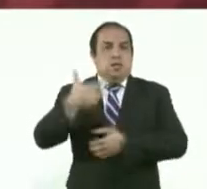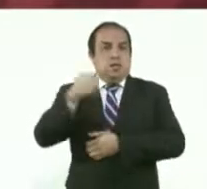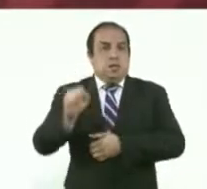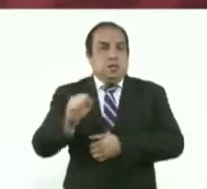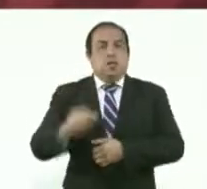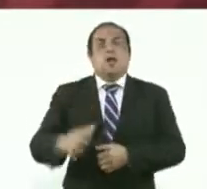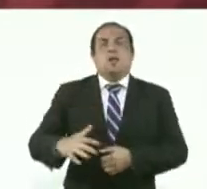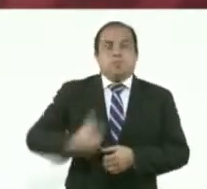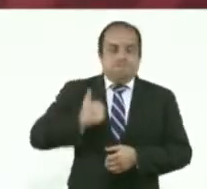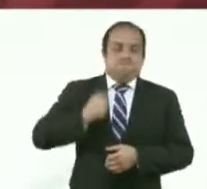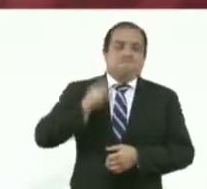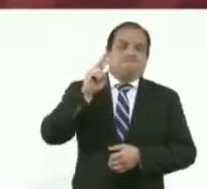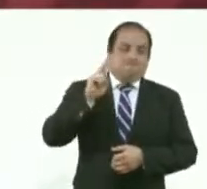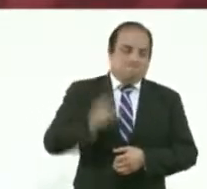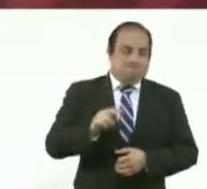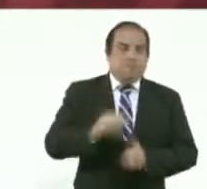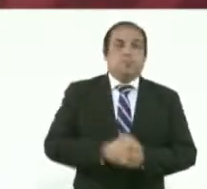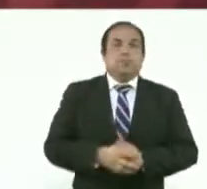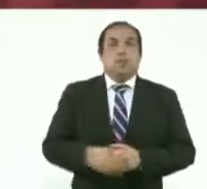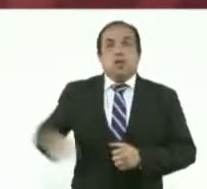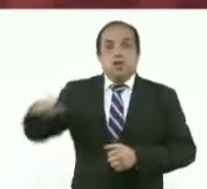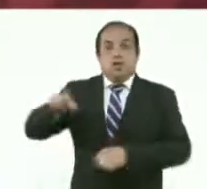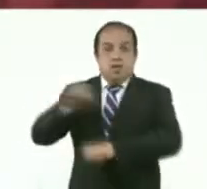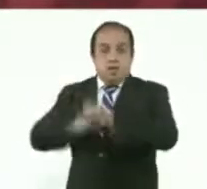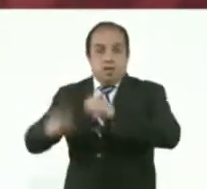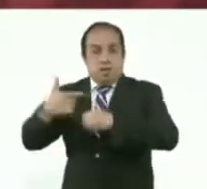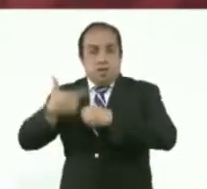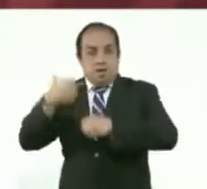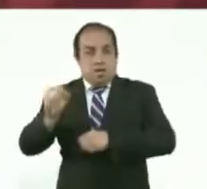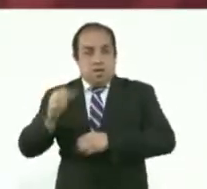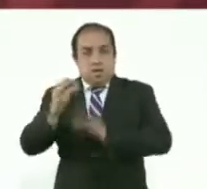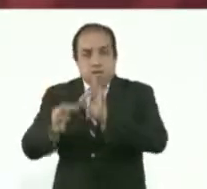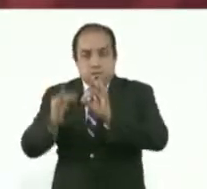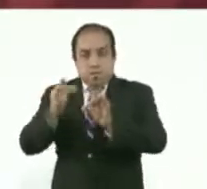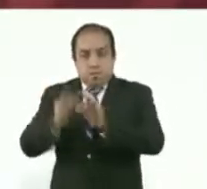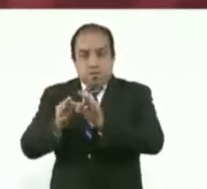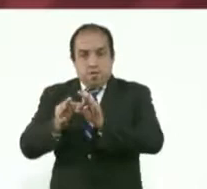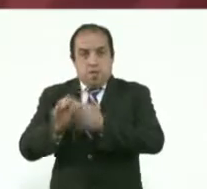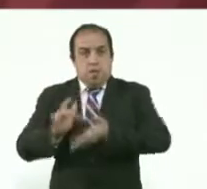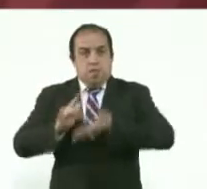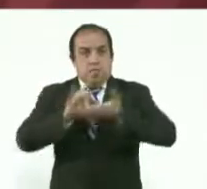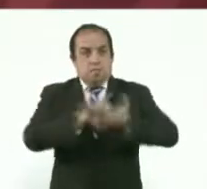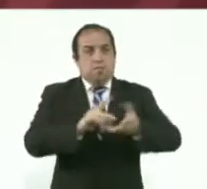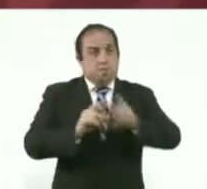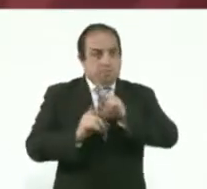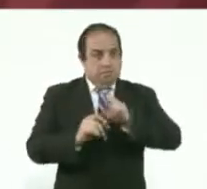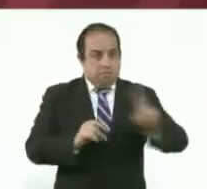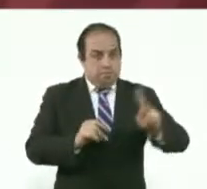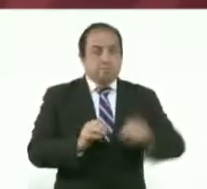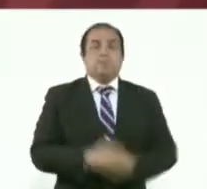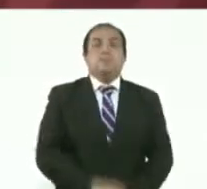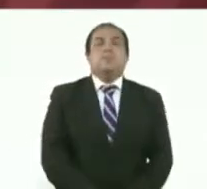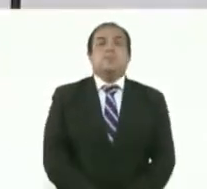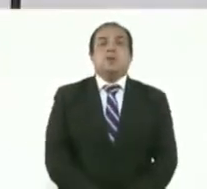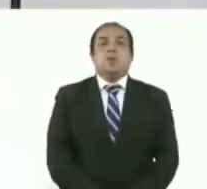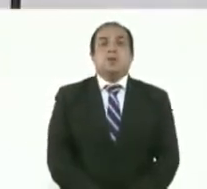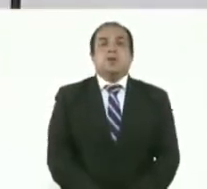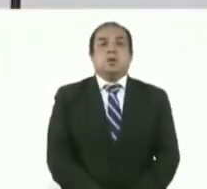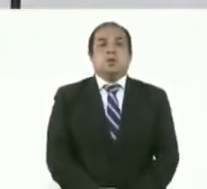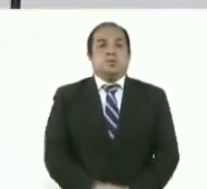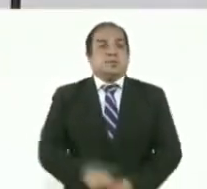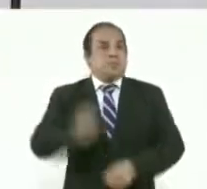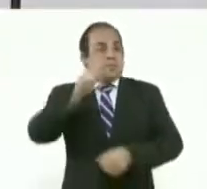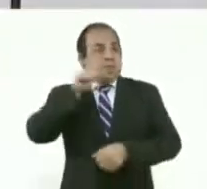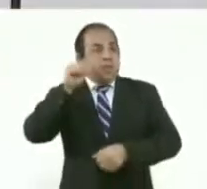abuso. Entonces, a los gasolineros que cumplan con la ciudadanía. Sí, doctora. Y por último, ayer